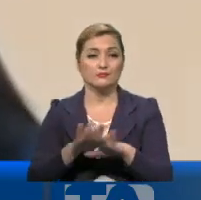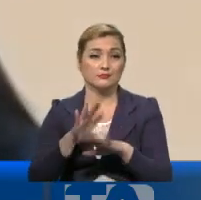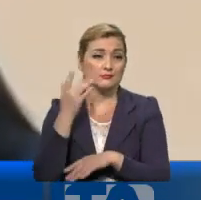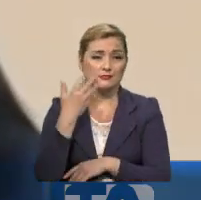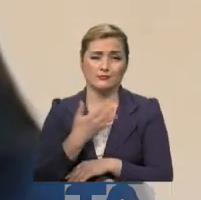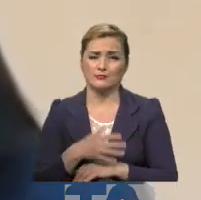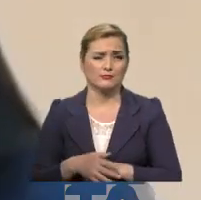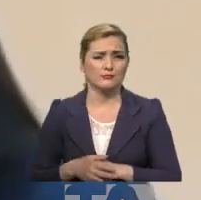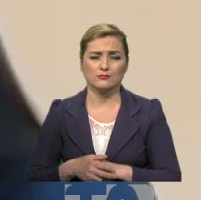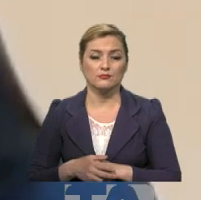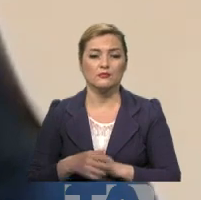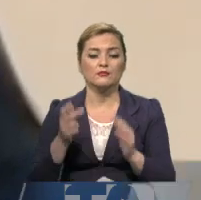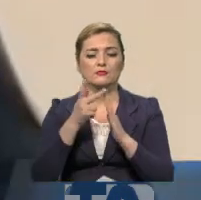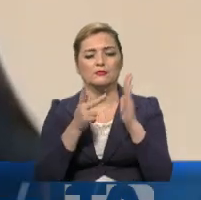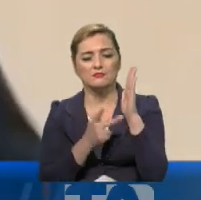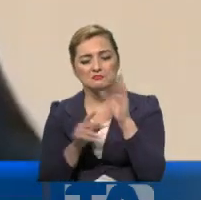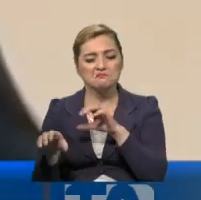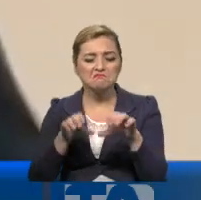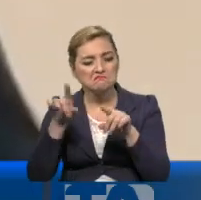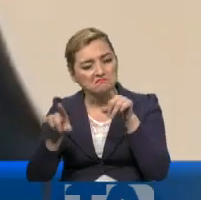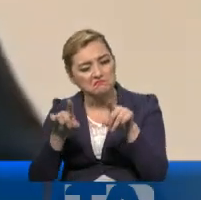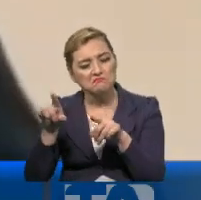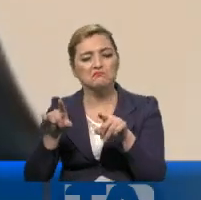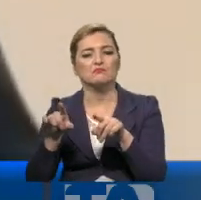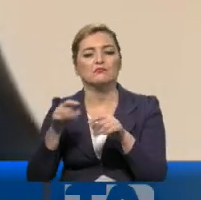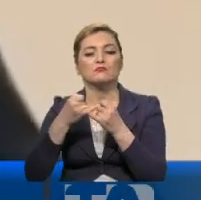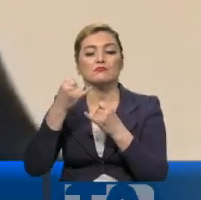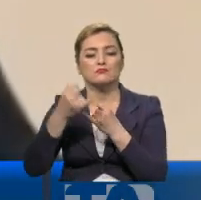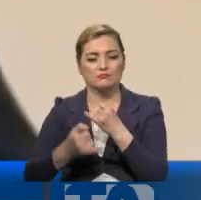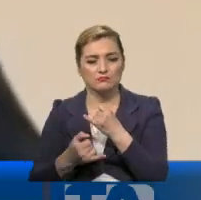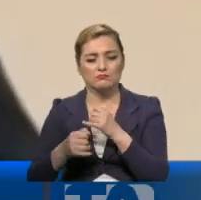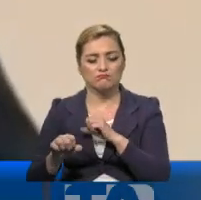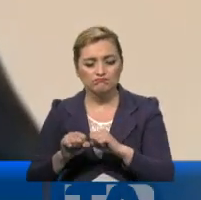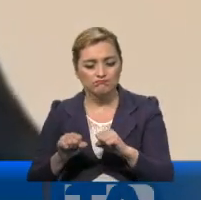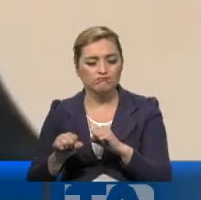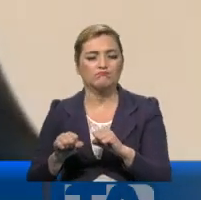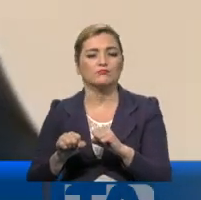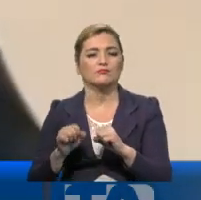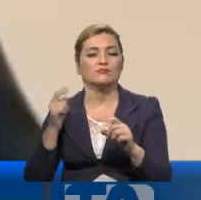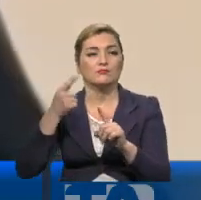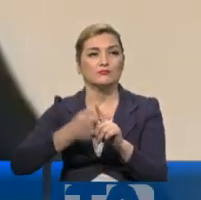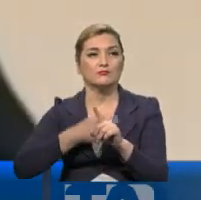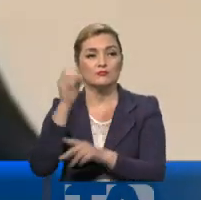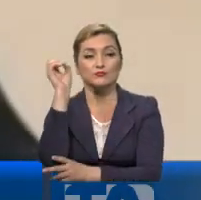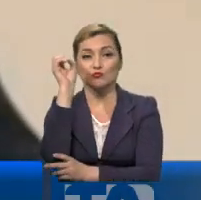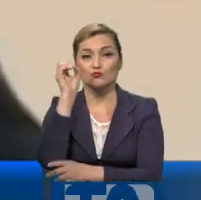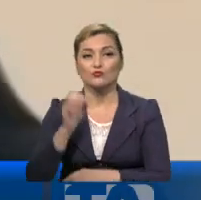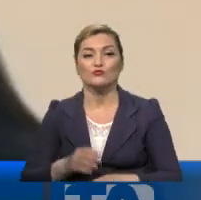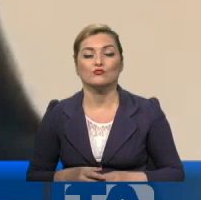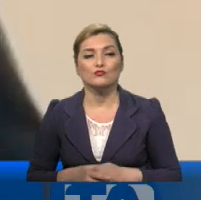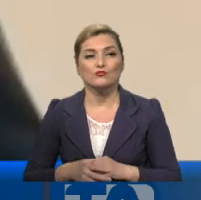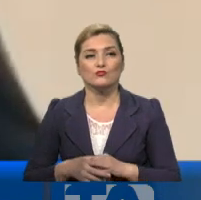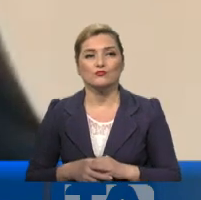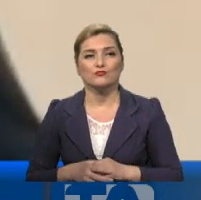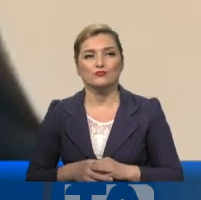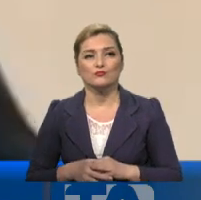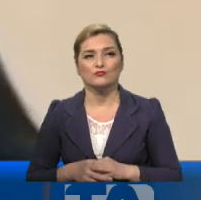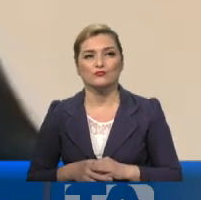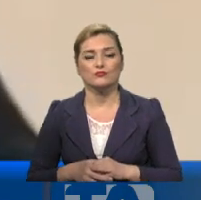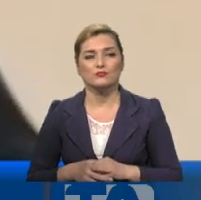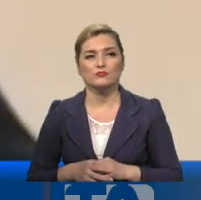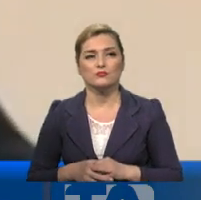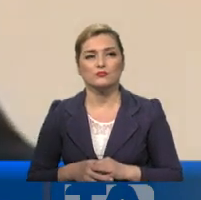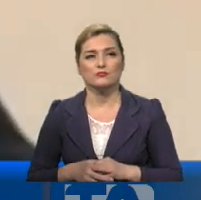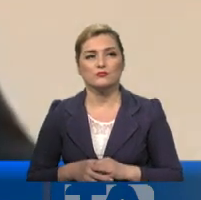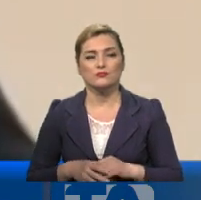fecha, sino que se deben programar ciertas actividades de cierre, que son las que se tienen previstas hasta el mes de octubre. De la mano, además, como una de